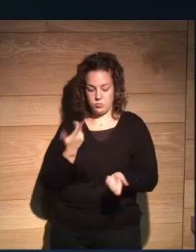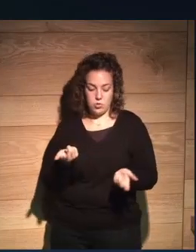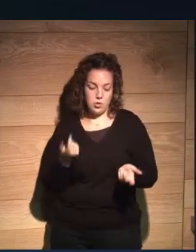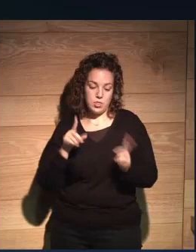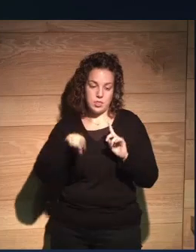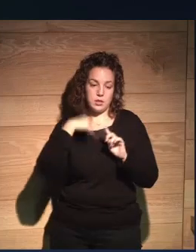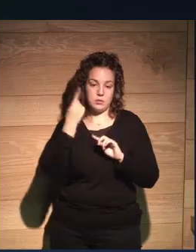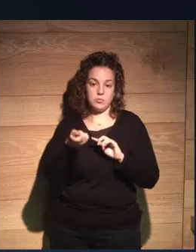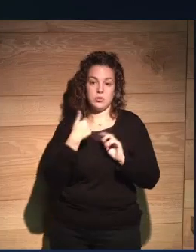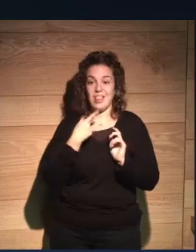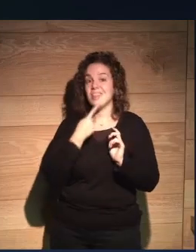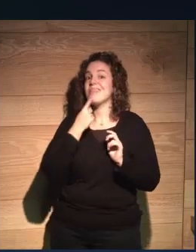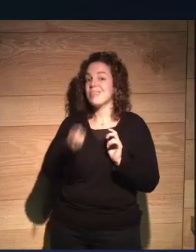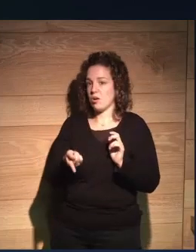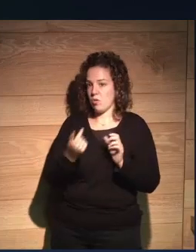luego lo digo.